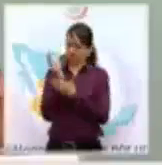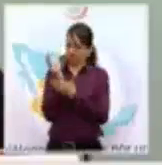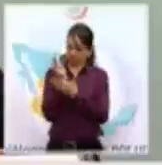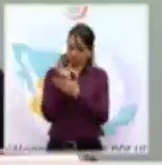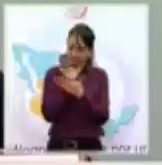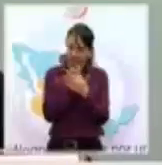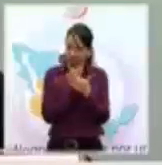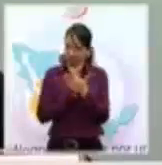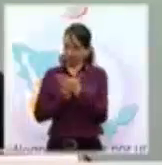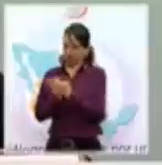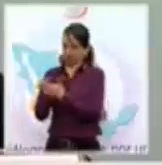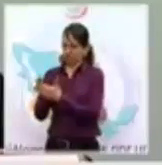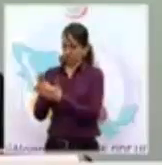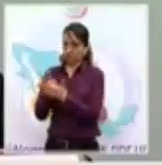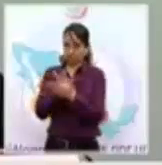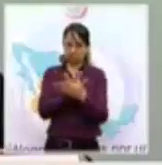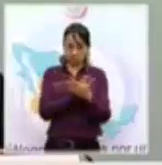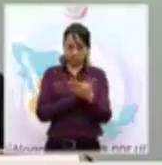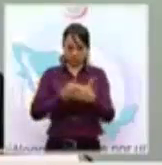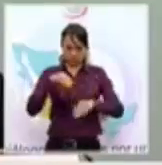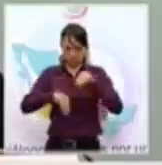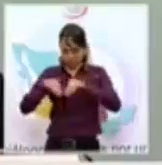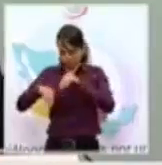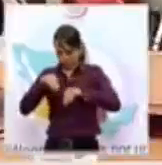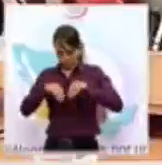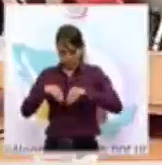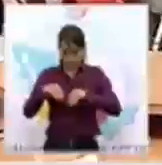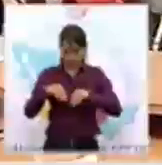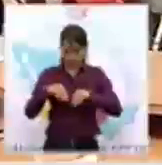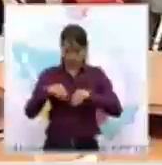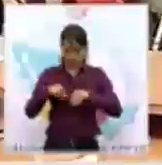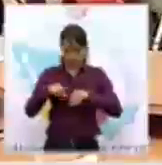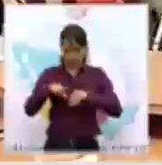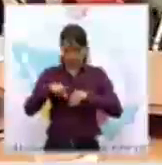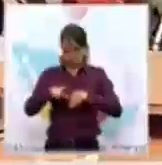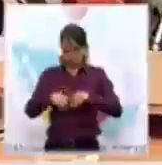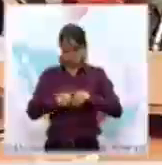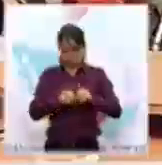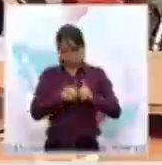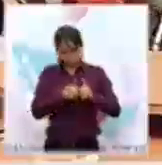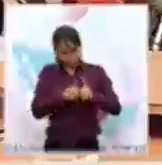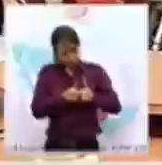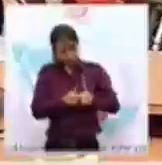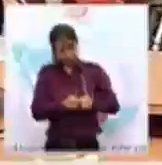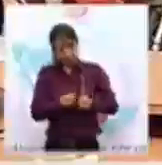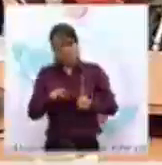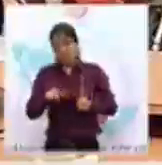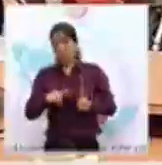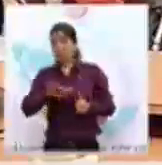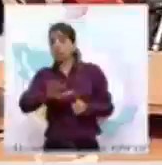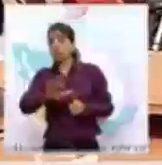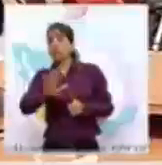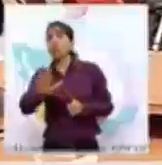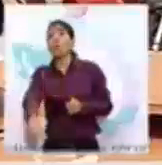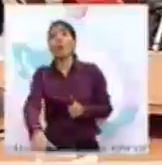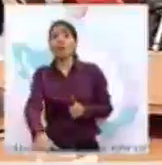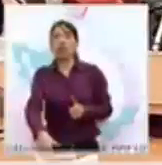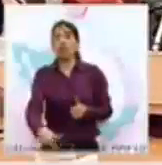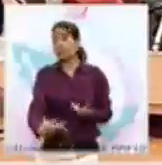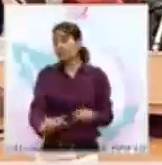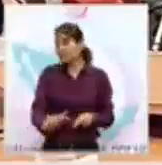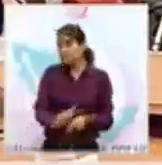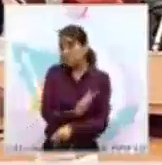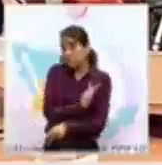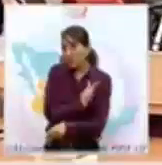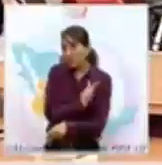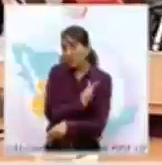y se quedan ahí mientras se mueren pues el 80% de sus conocidos, y deciden no salir, porque